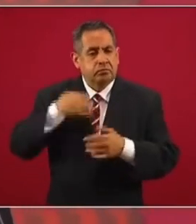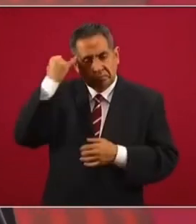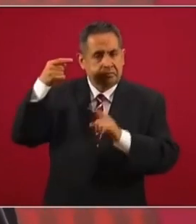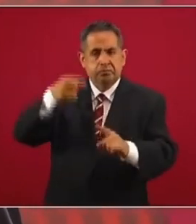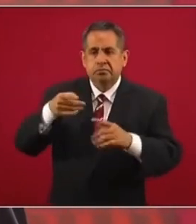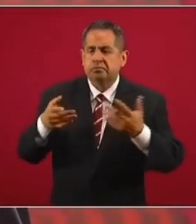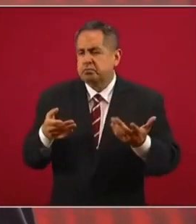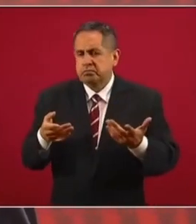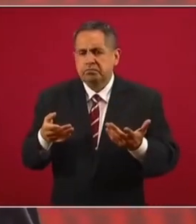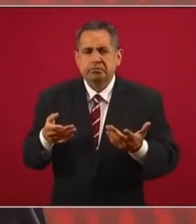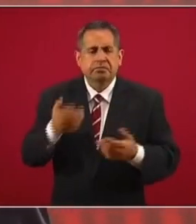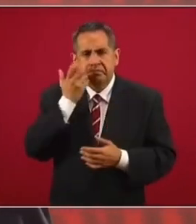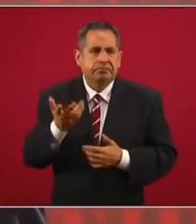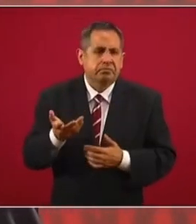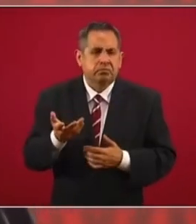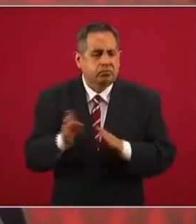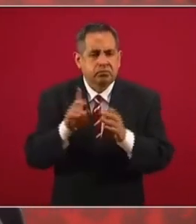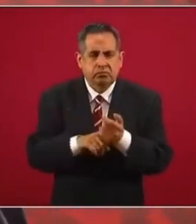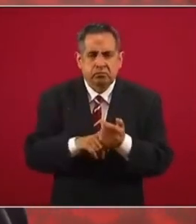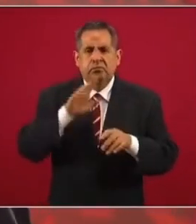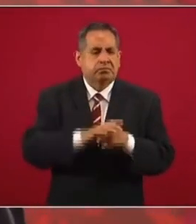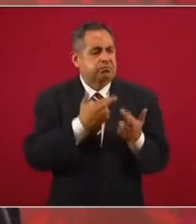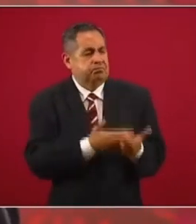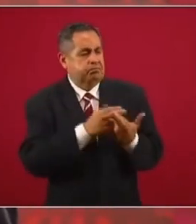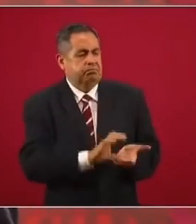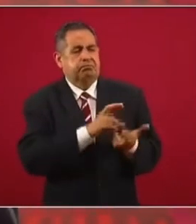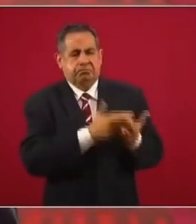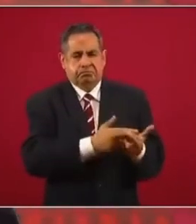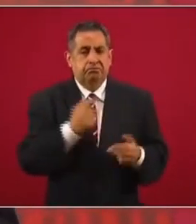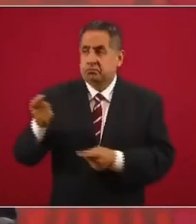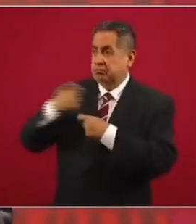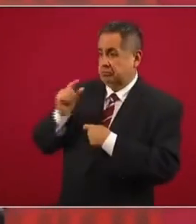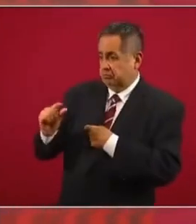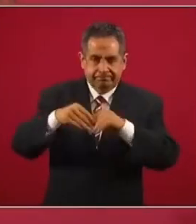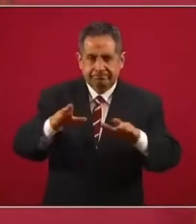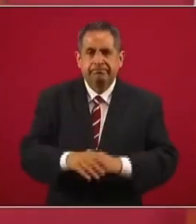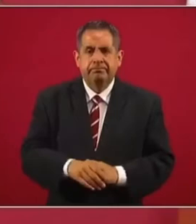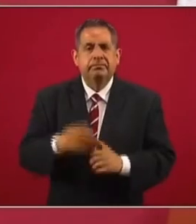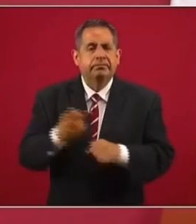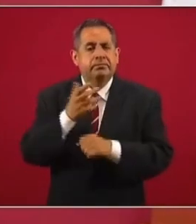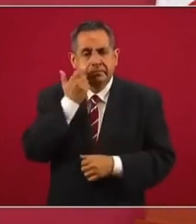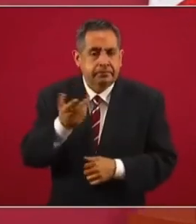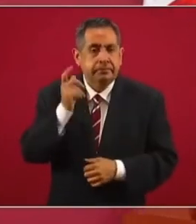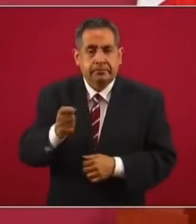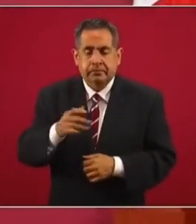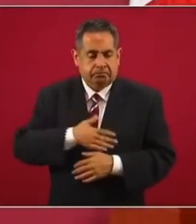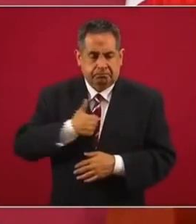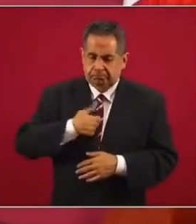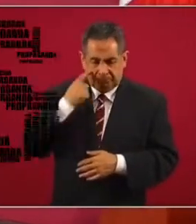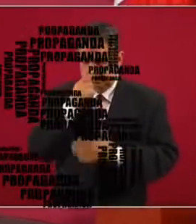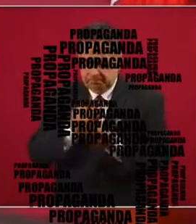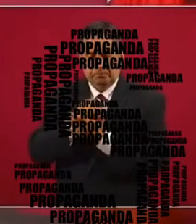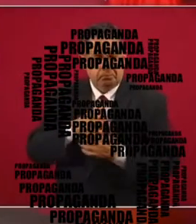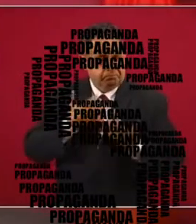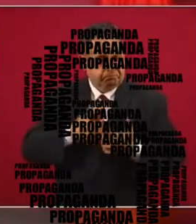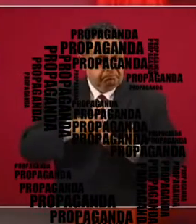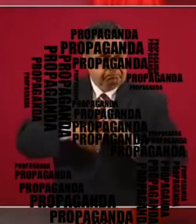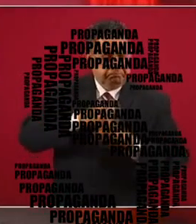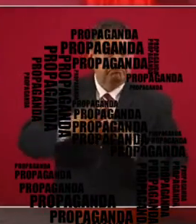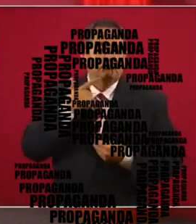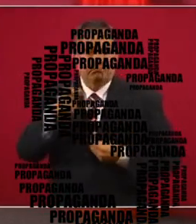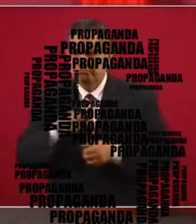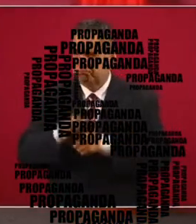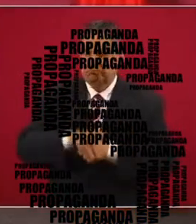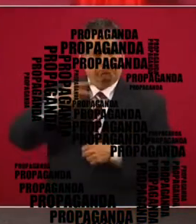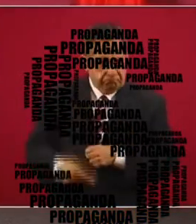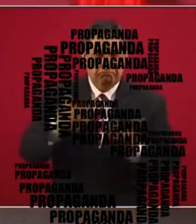procurar dejar más reservas que las que recibimos. Lo que queremos es ser autosuficientes en producción de gasolinas,